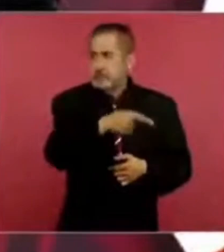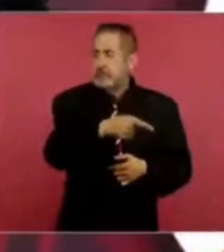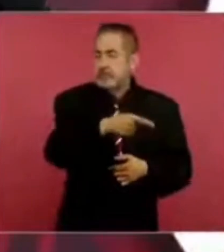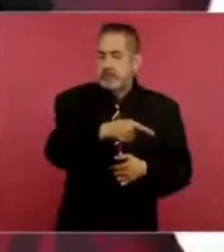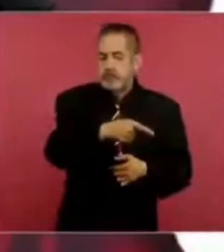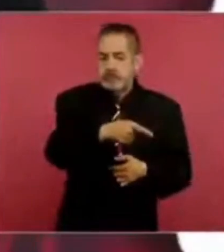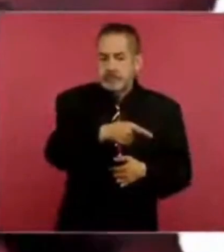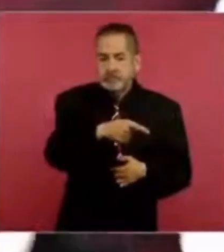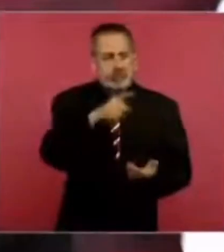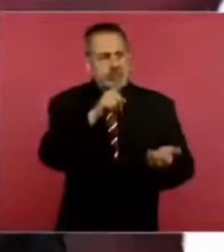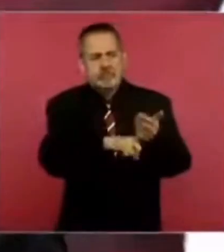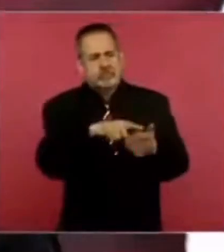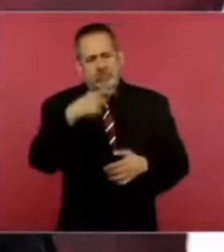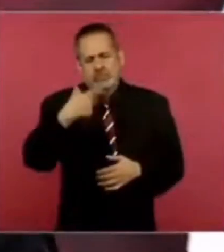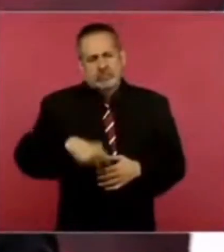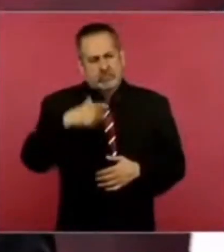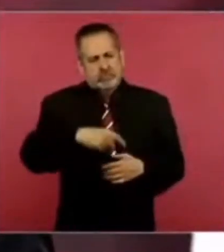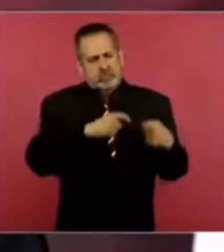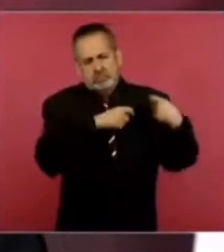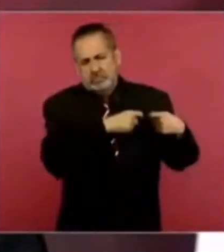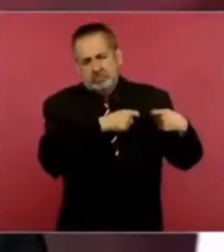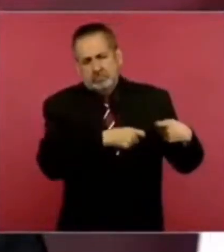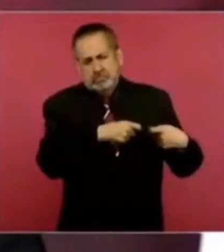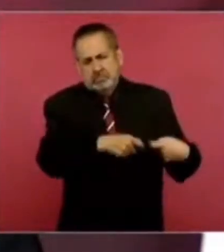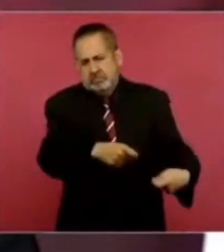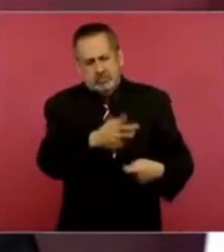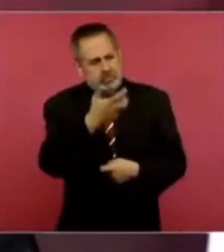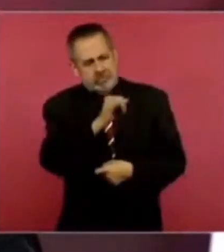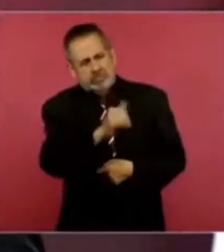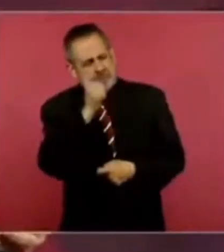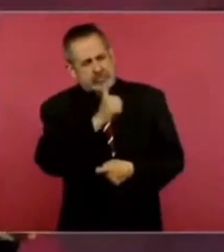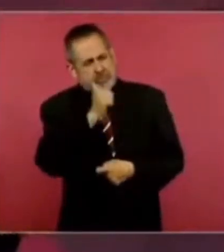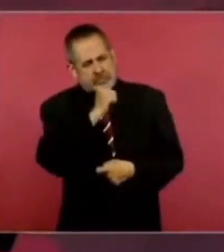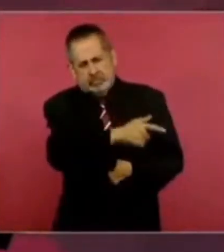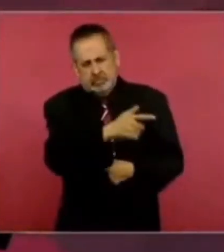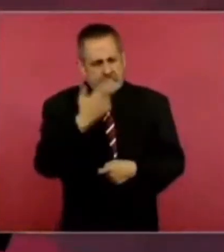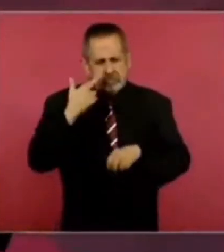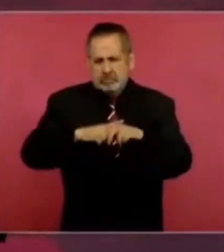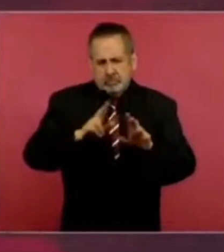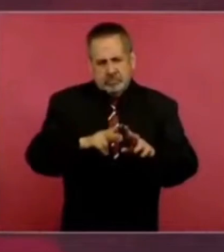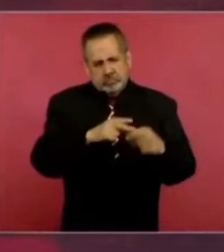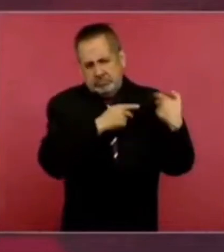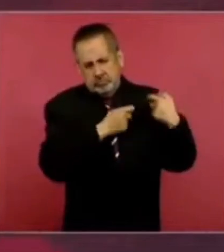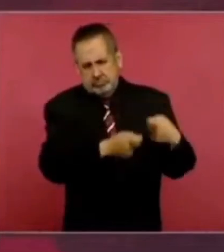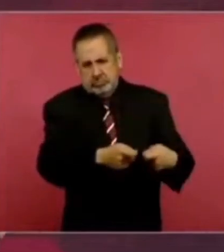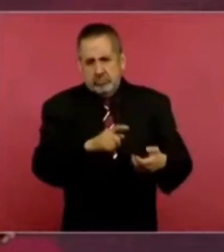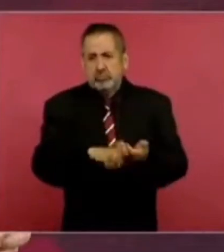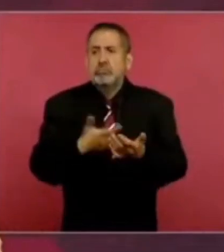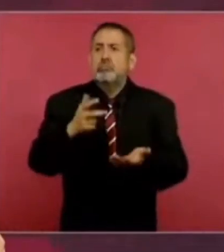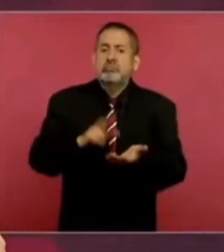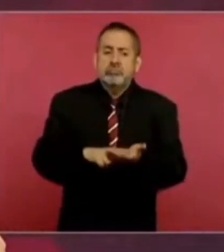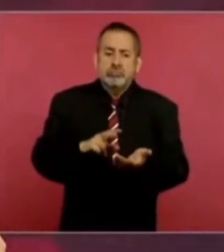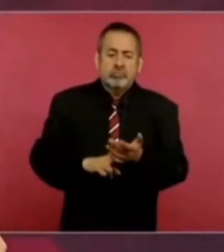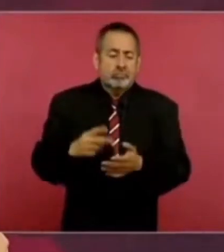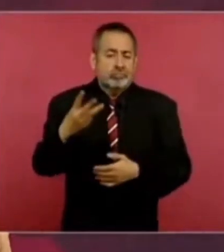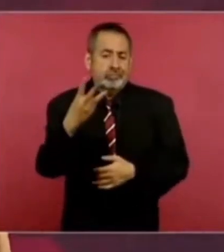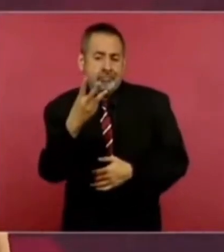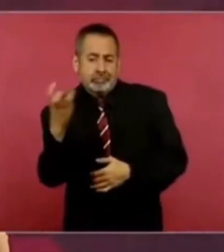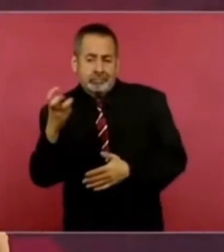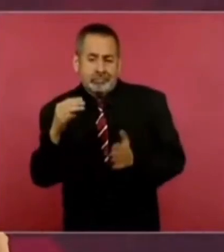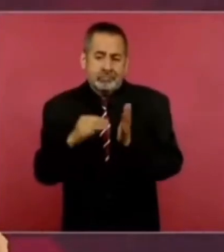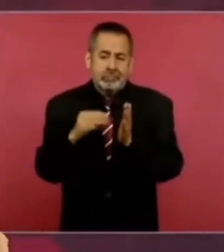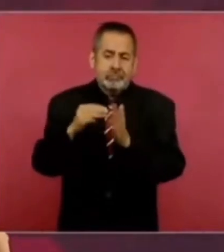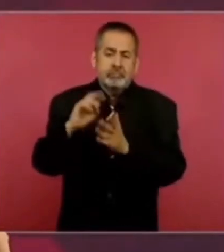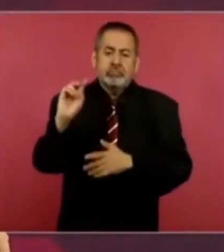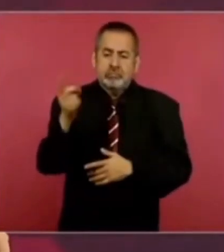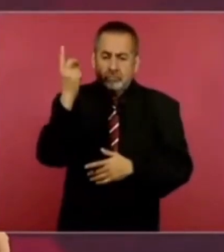ese es rico de toda la vida, de abolengo, pero costaba 300 millones de